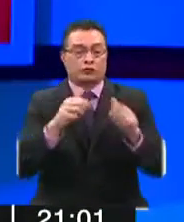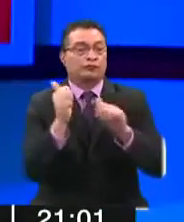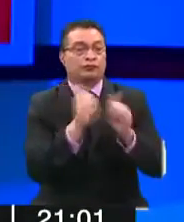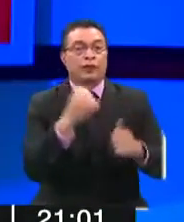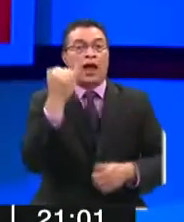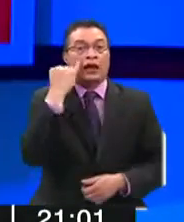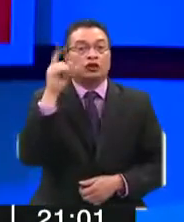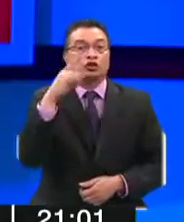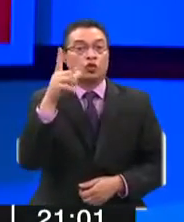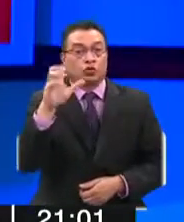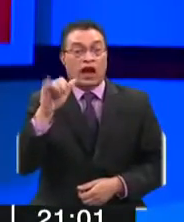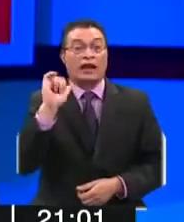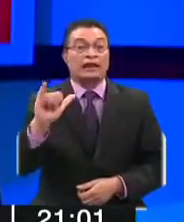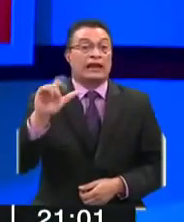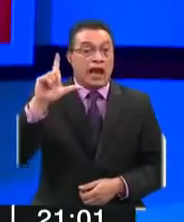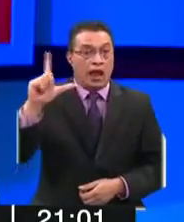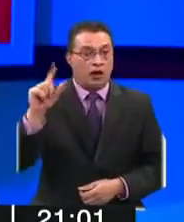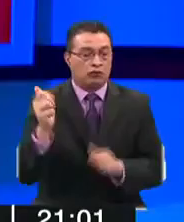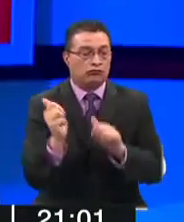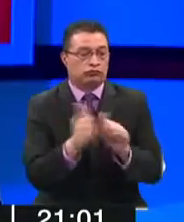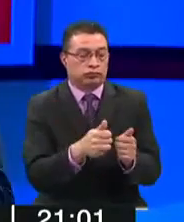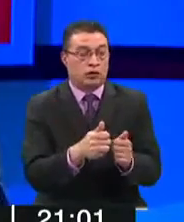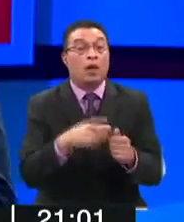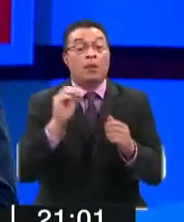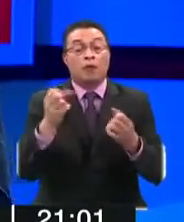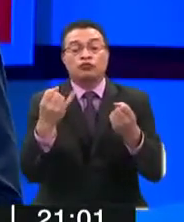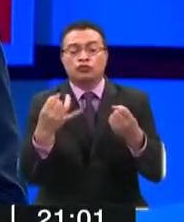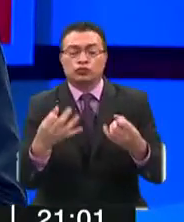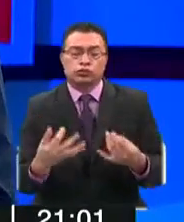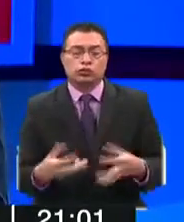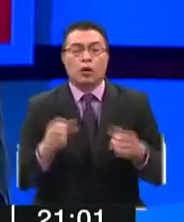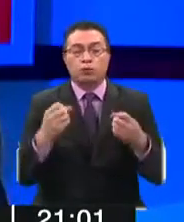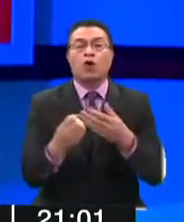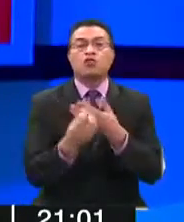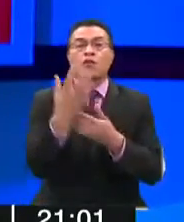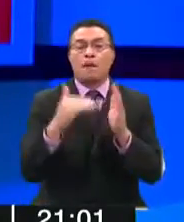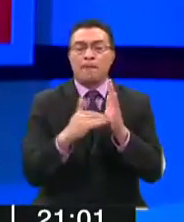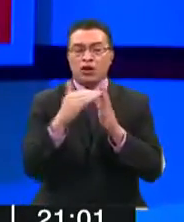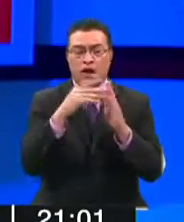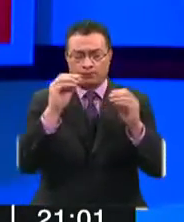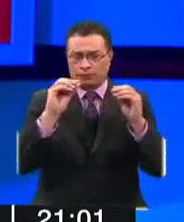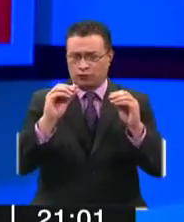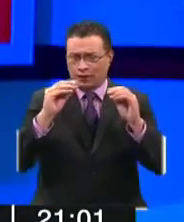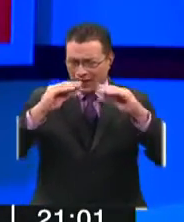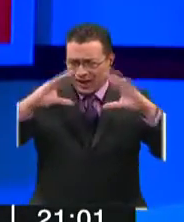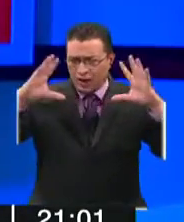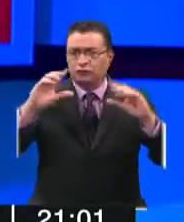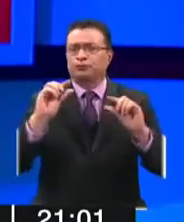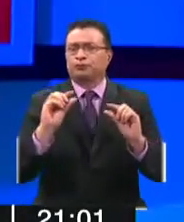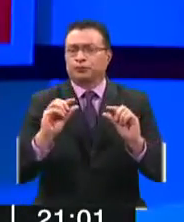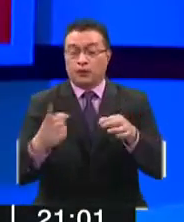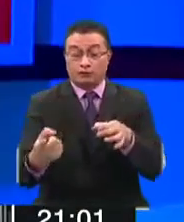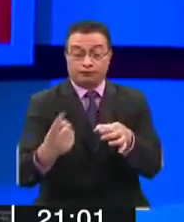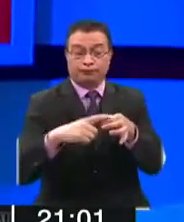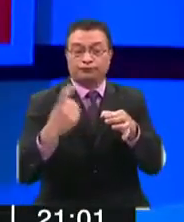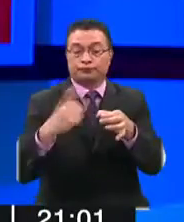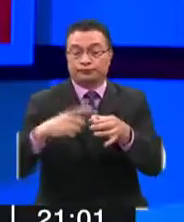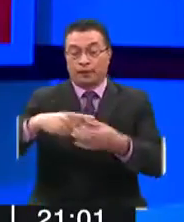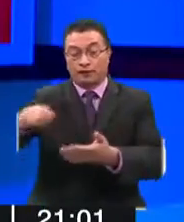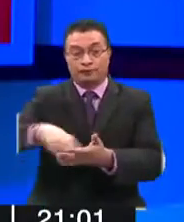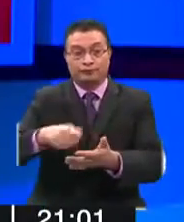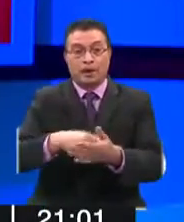y Lagos. Pero más allá de esos números, el escenario político en la nueva mayoría es poco claro todavía. El refichaje de los partidos ha